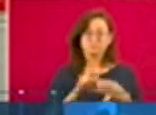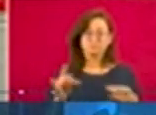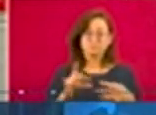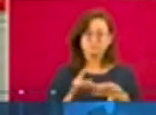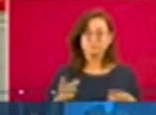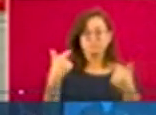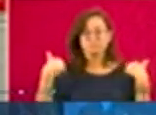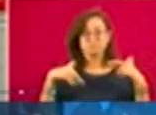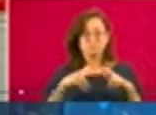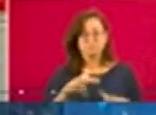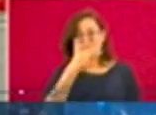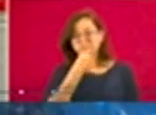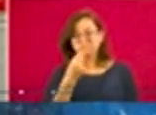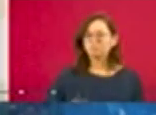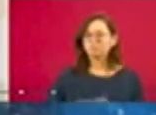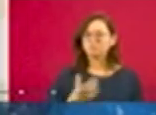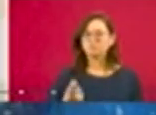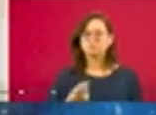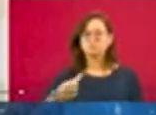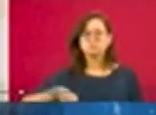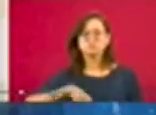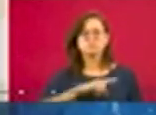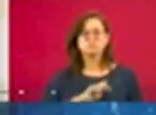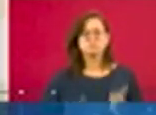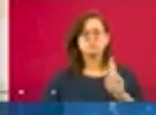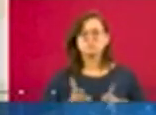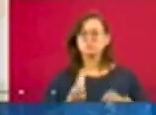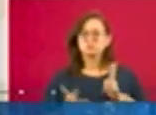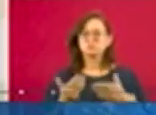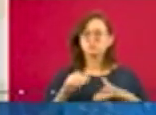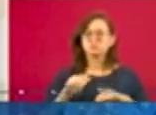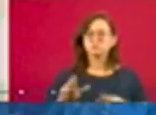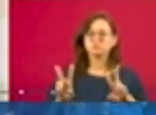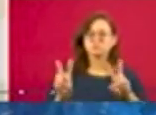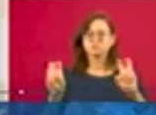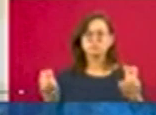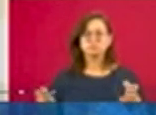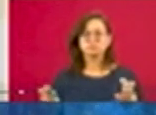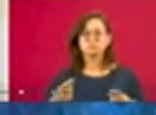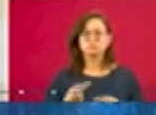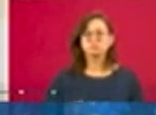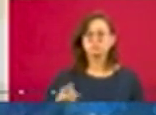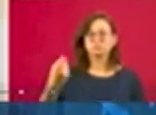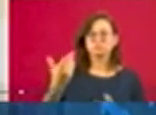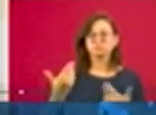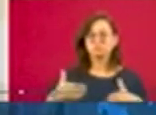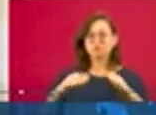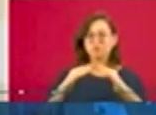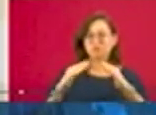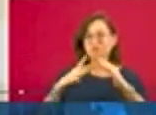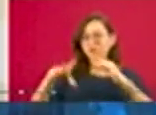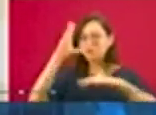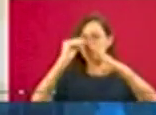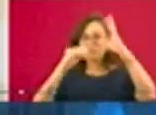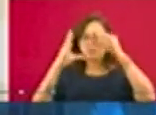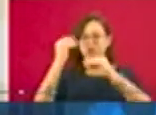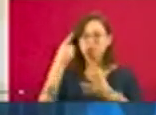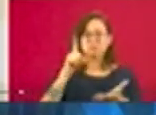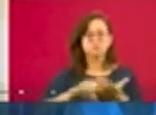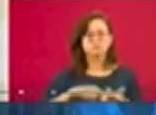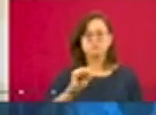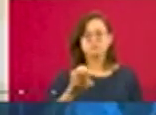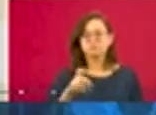no. Y es probable que el lapso entre el primer estado que empieza y el último pues puedan ser